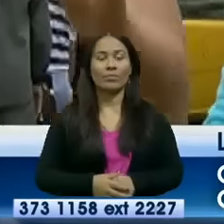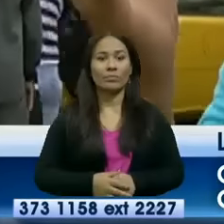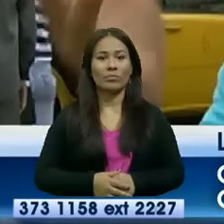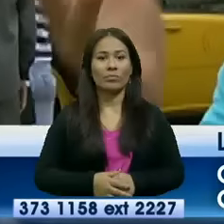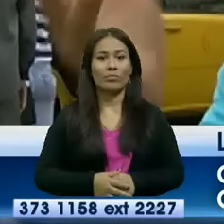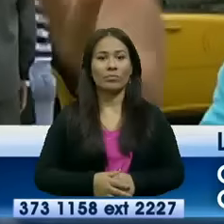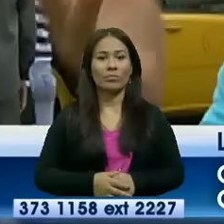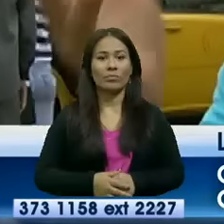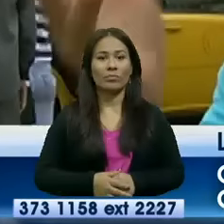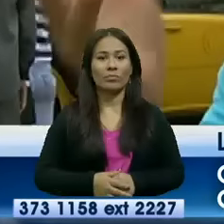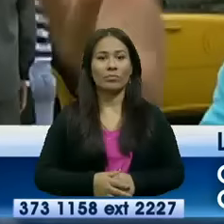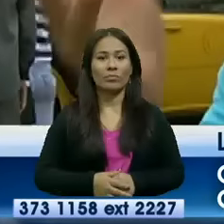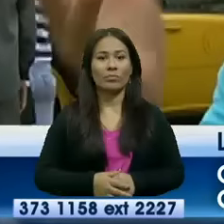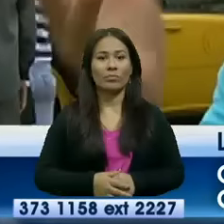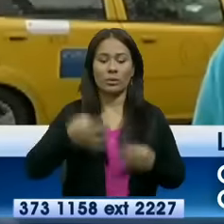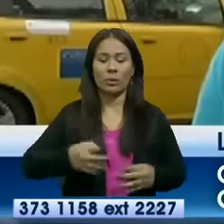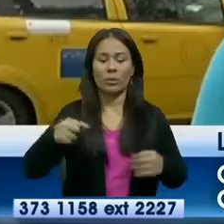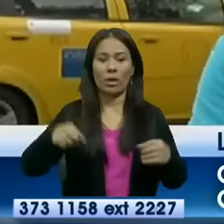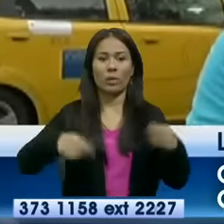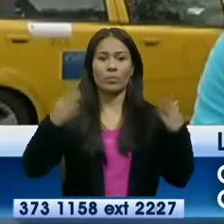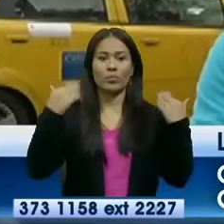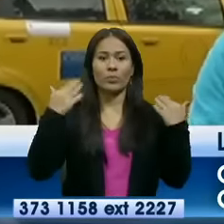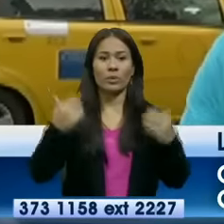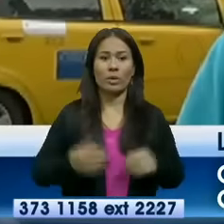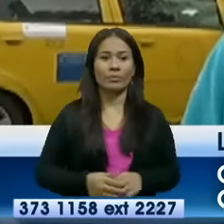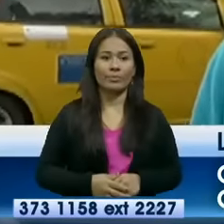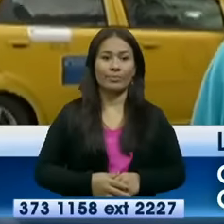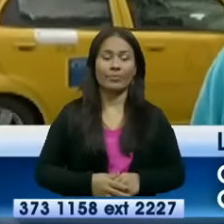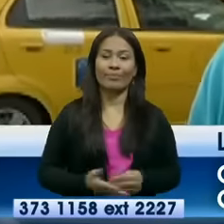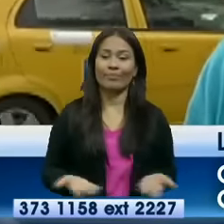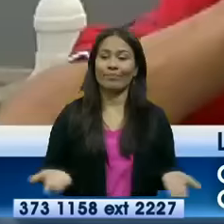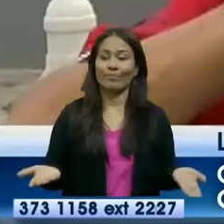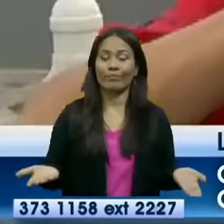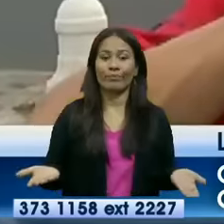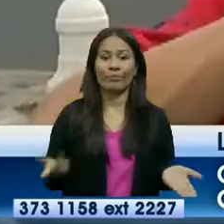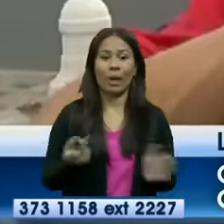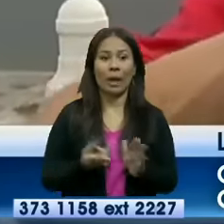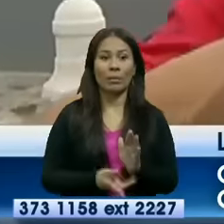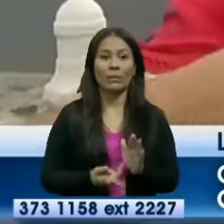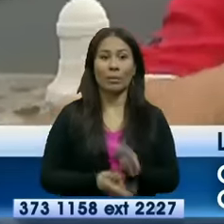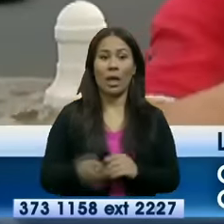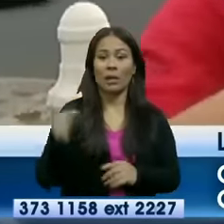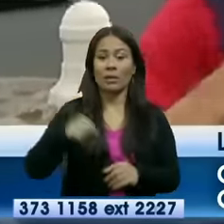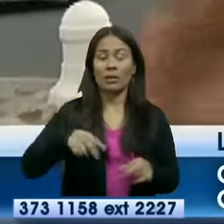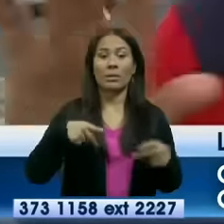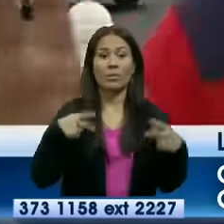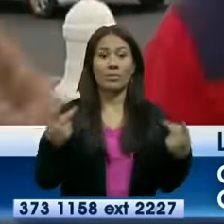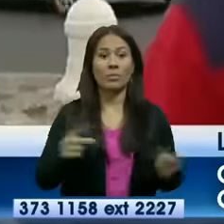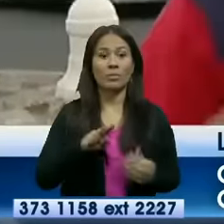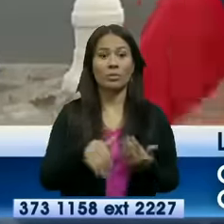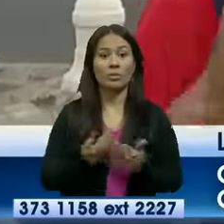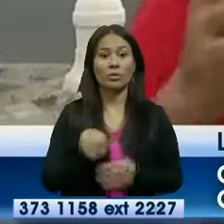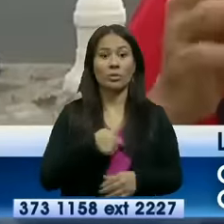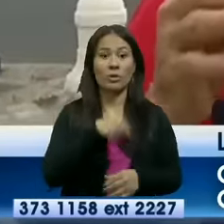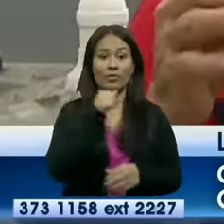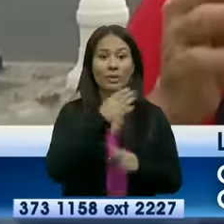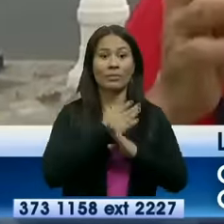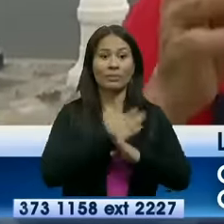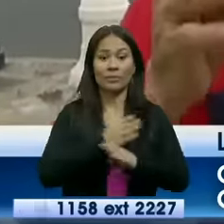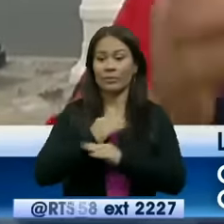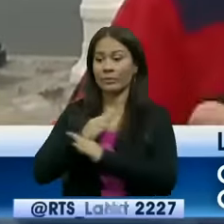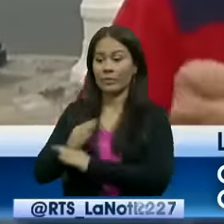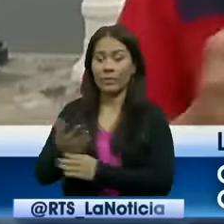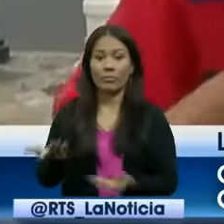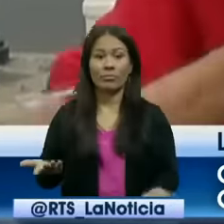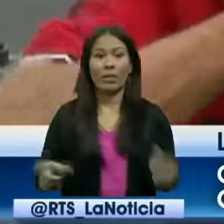de seguridad aquí en la ciudad, y mire las consecuencias. Aquí vivimos completamente desprotegidos y los